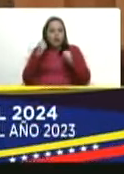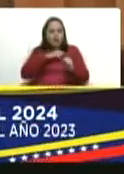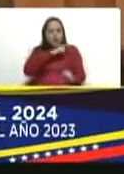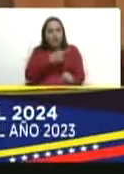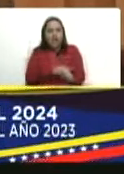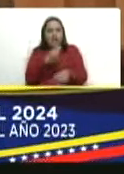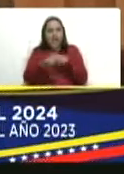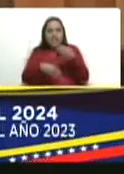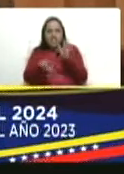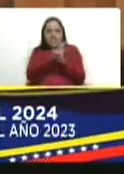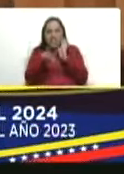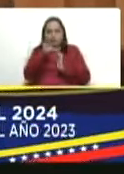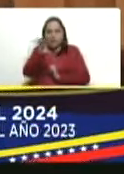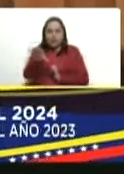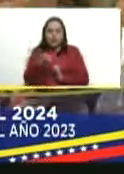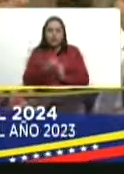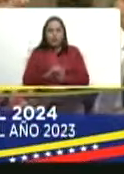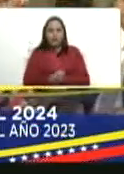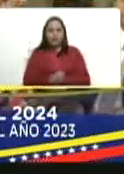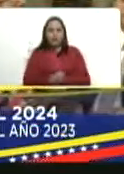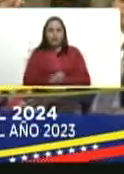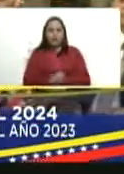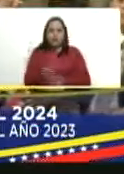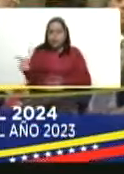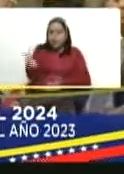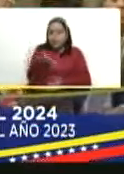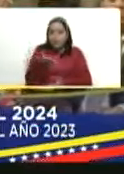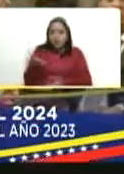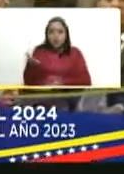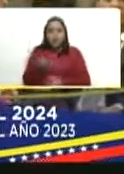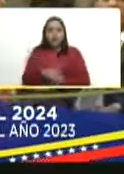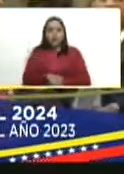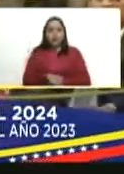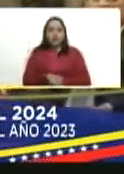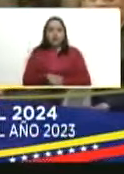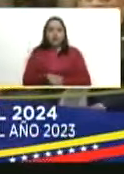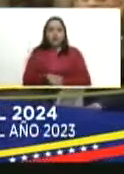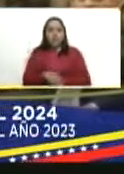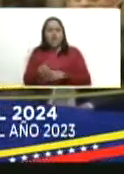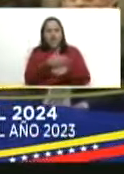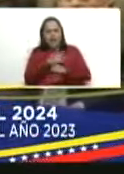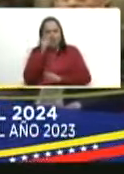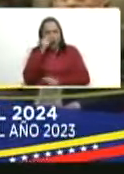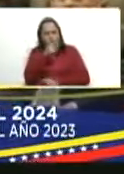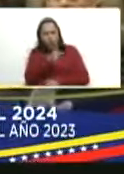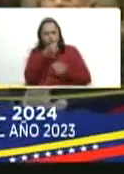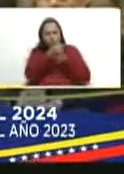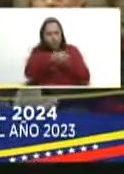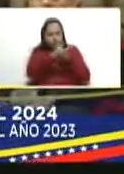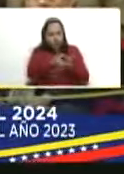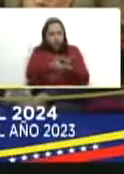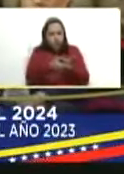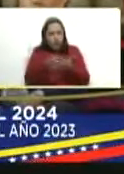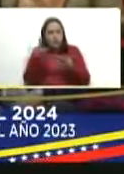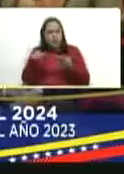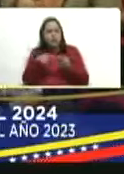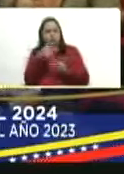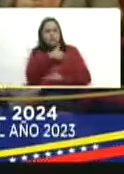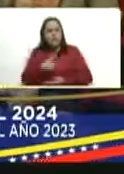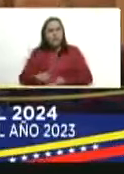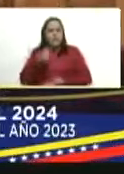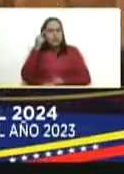hacer las leyes de la República. Y ustedes, como decía el doctor Damiani, la doctora Beatriz Rodríguez,